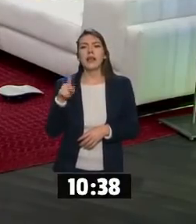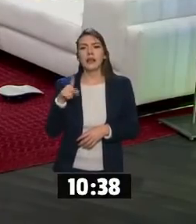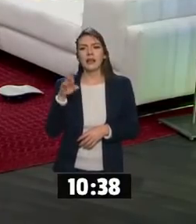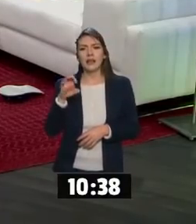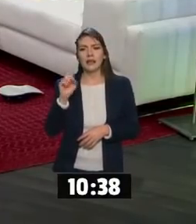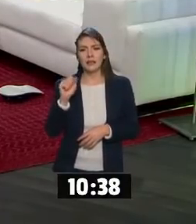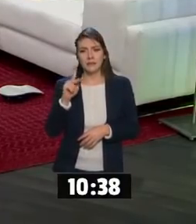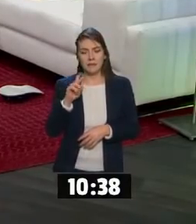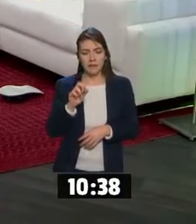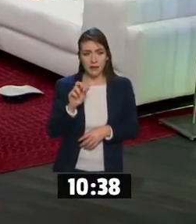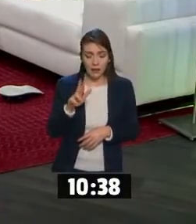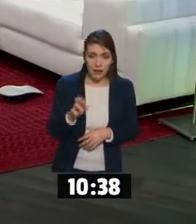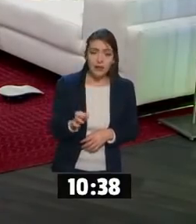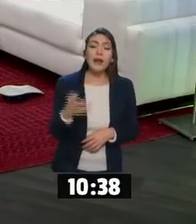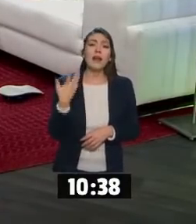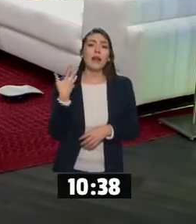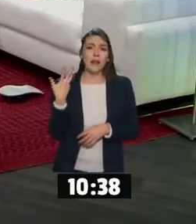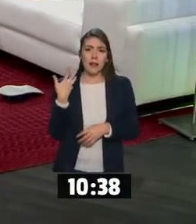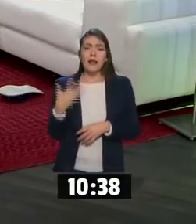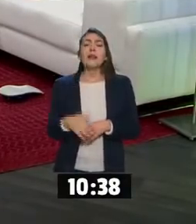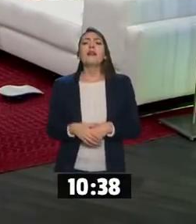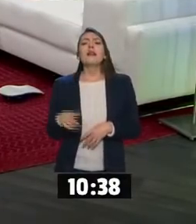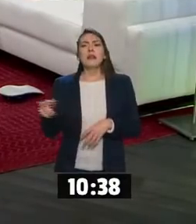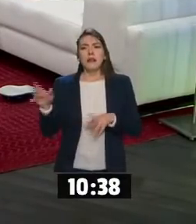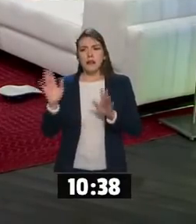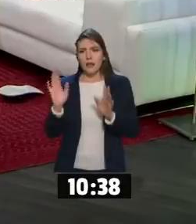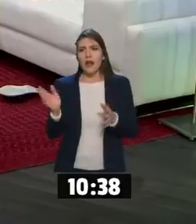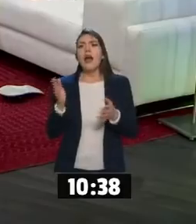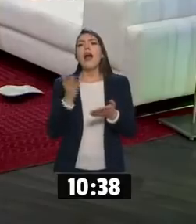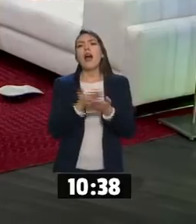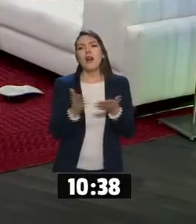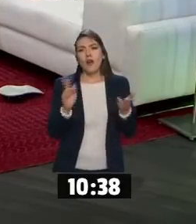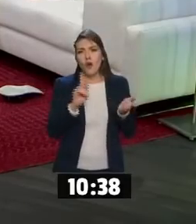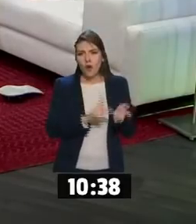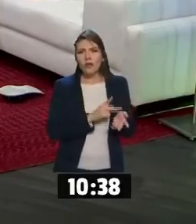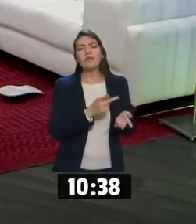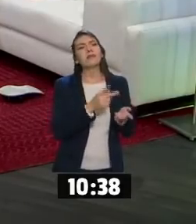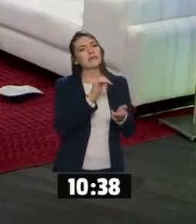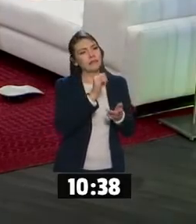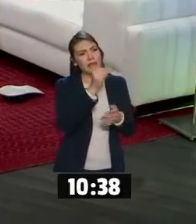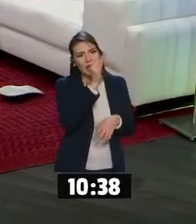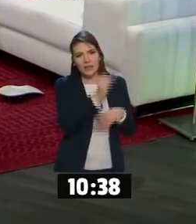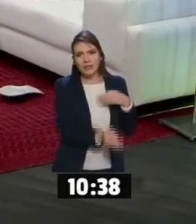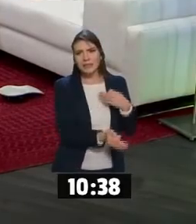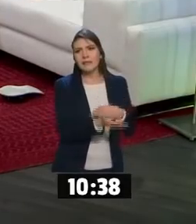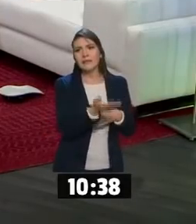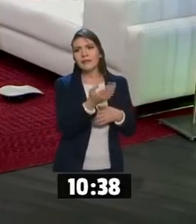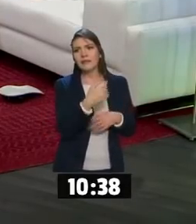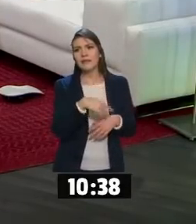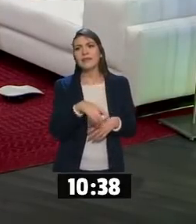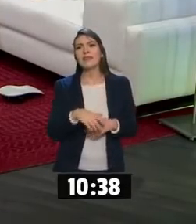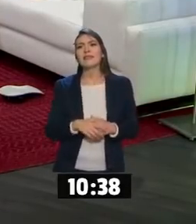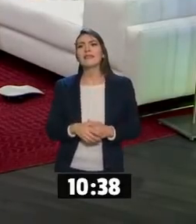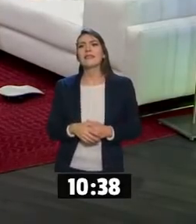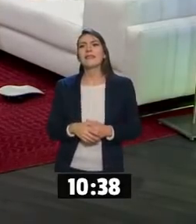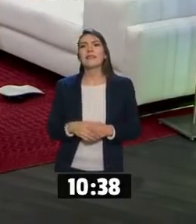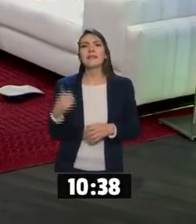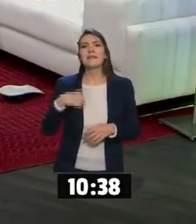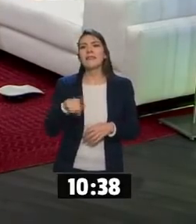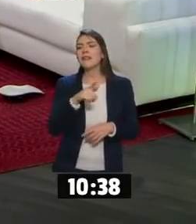Hemos estado ya ahí varias temporadas y ahora nos recibieron con los brazos abiertos nuevamente a pesar de todo el desmadre que les dejamos siempre después de